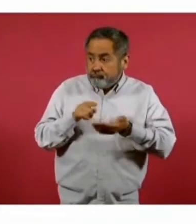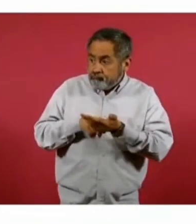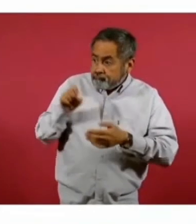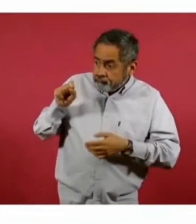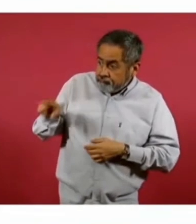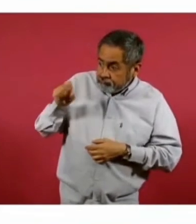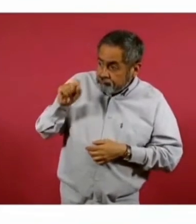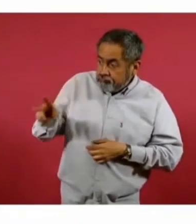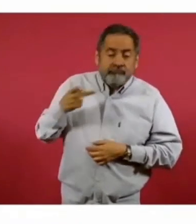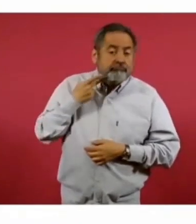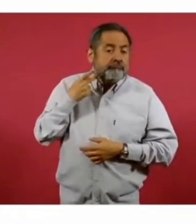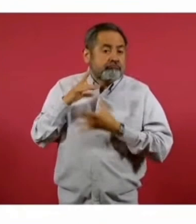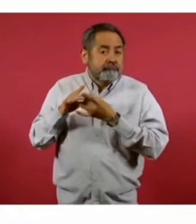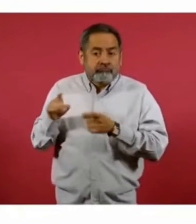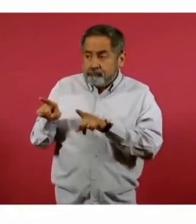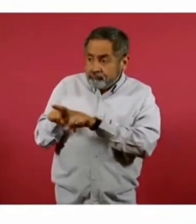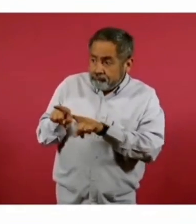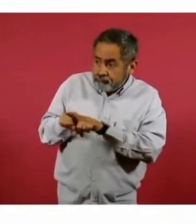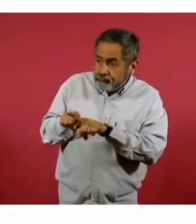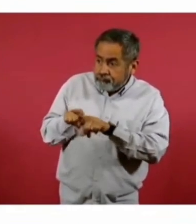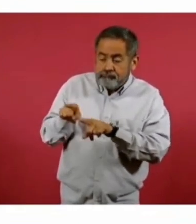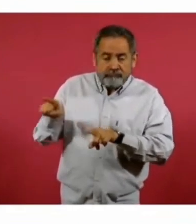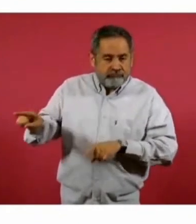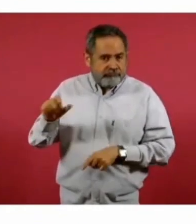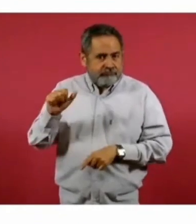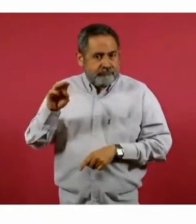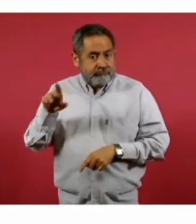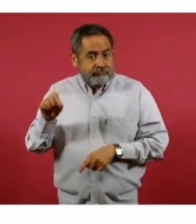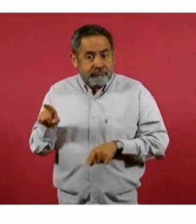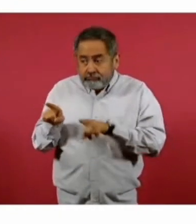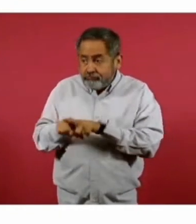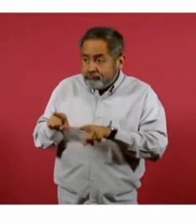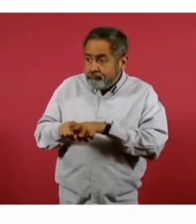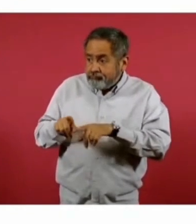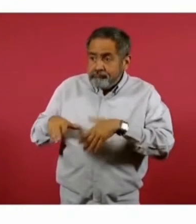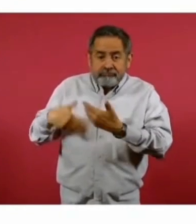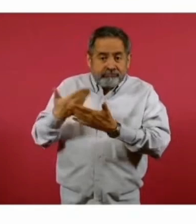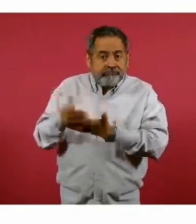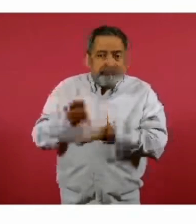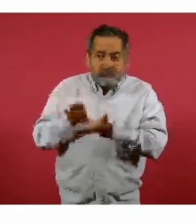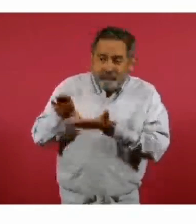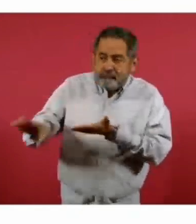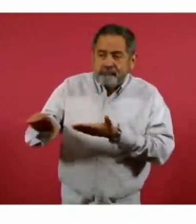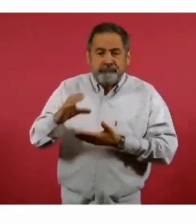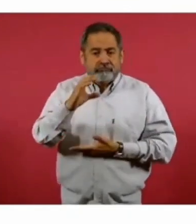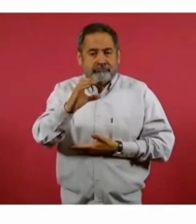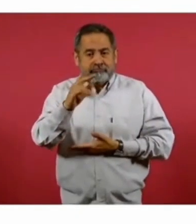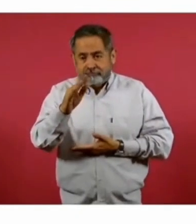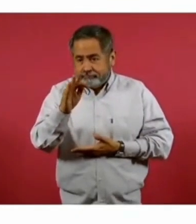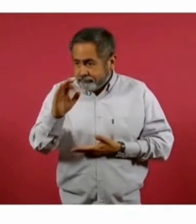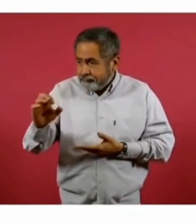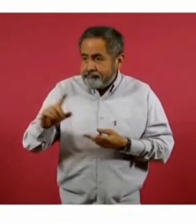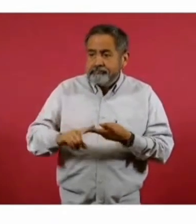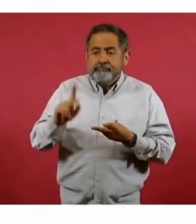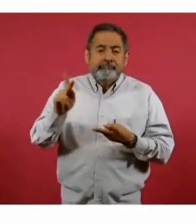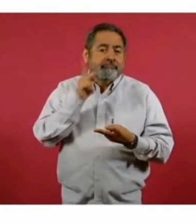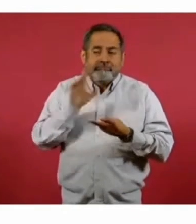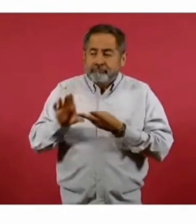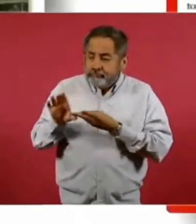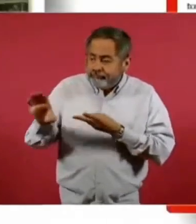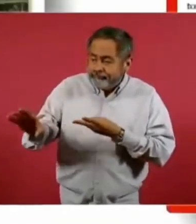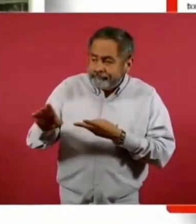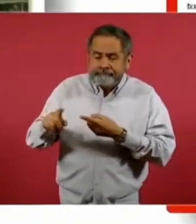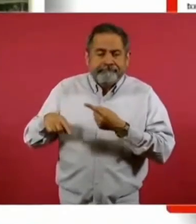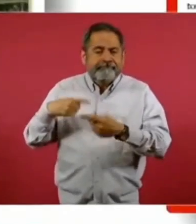política energética de este sexenio, financiar a Pemex y a la CFE costaría el próximo